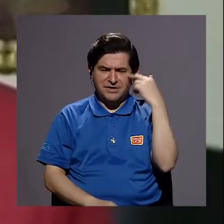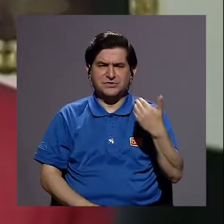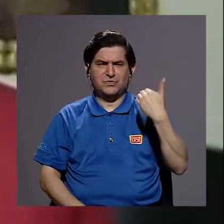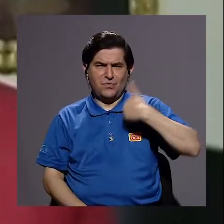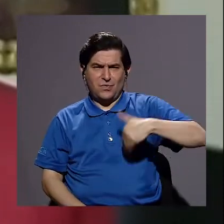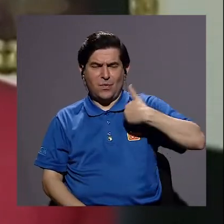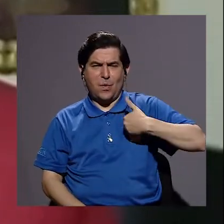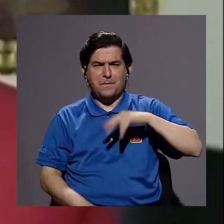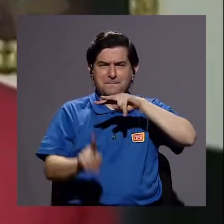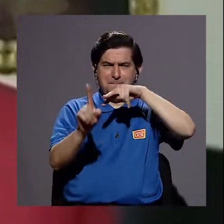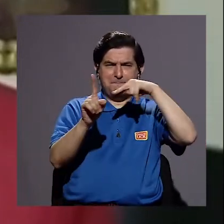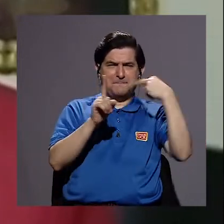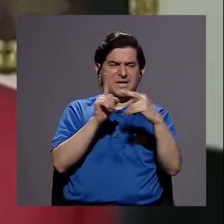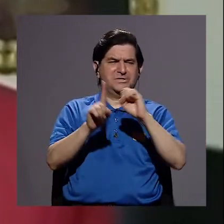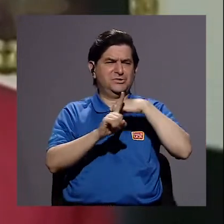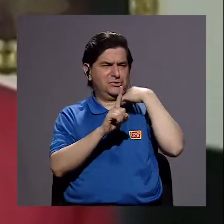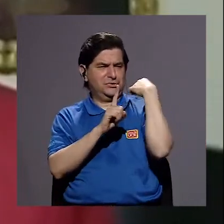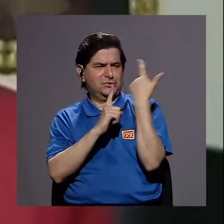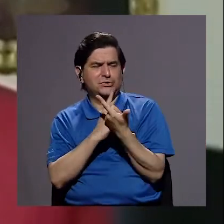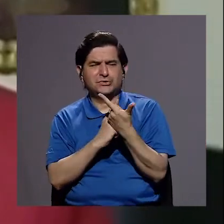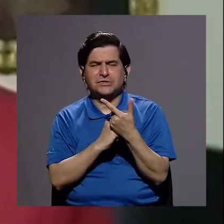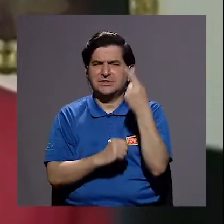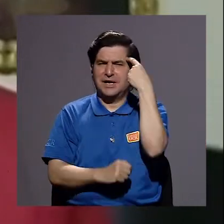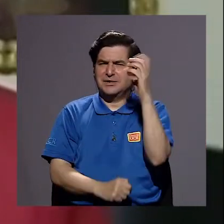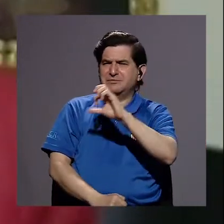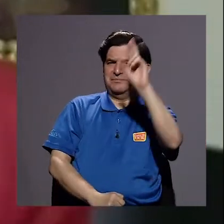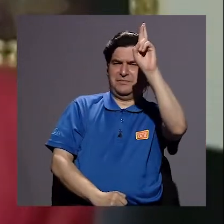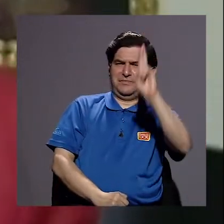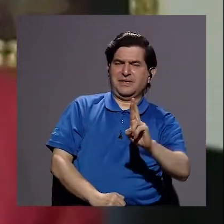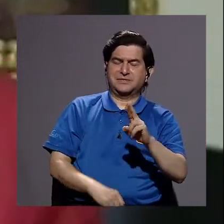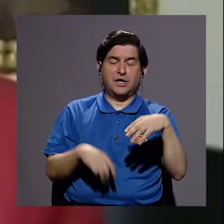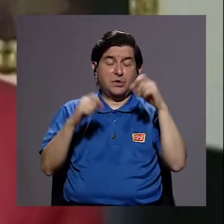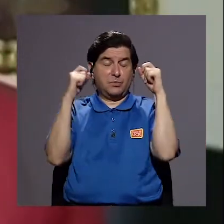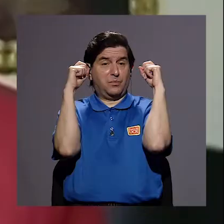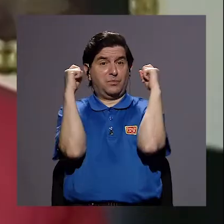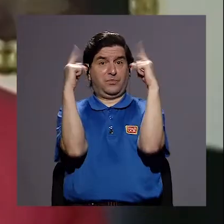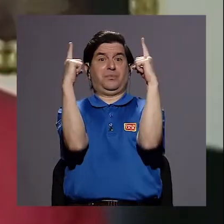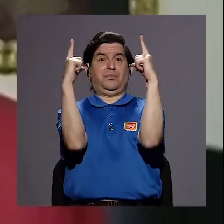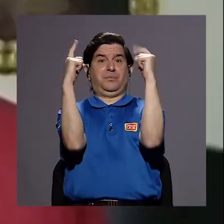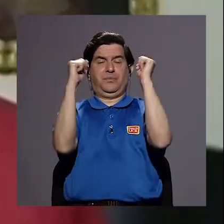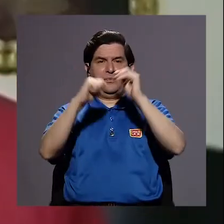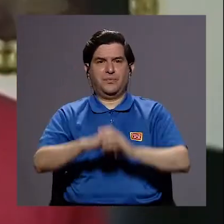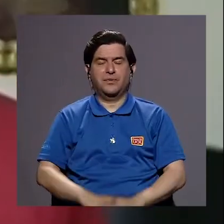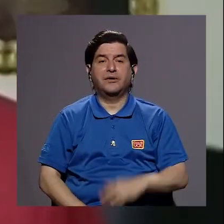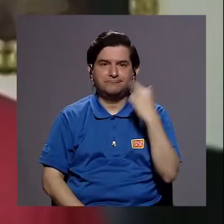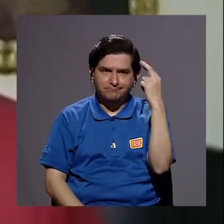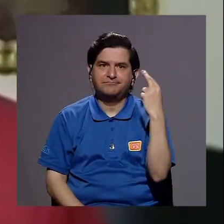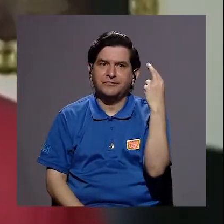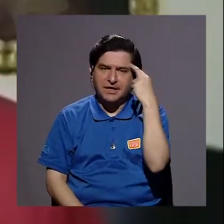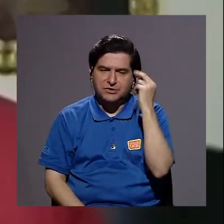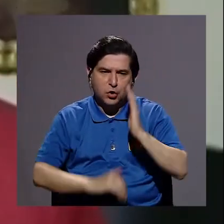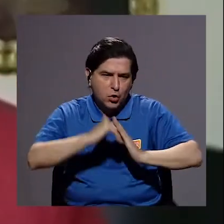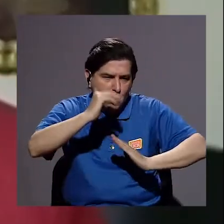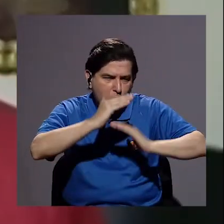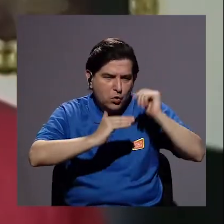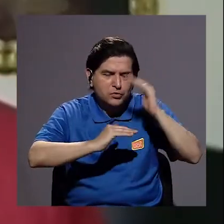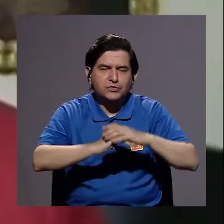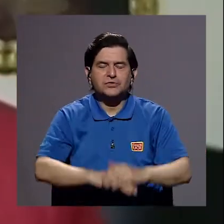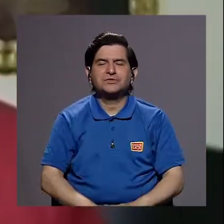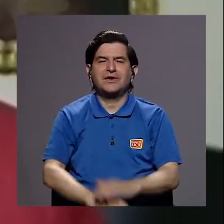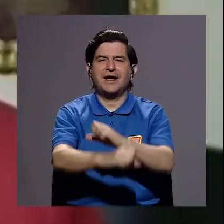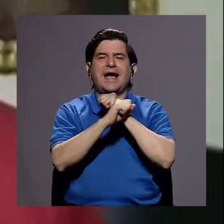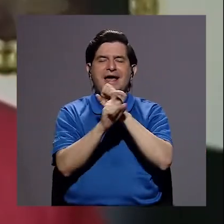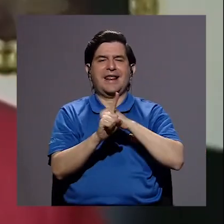porque era un hombre con una visión social de Costa Rica impresionante. Bueno, por algo fue el constructor de